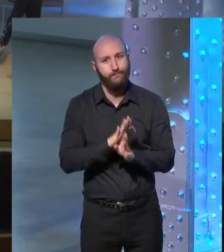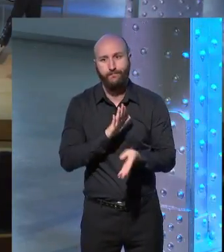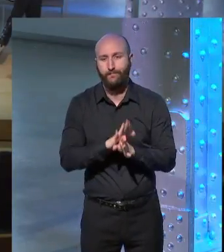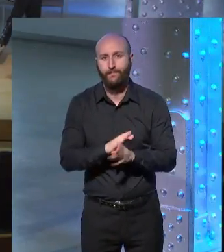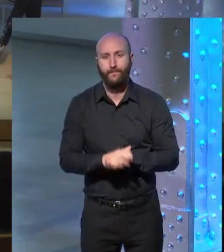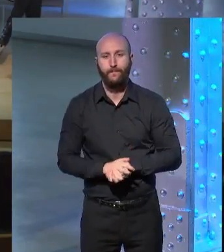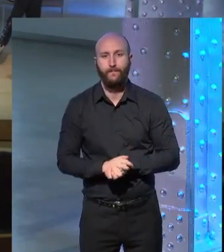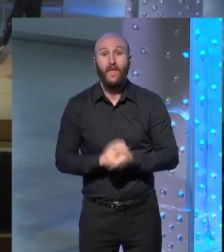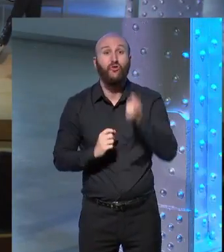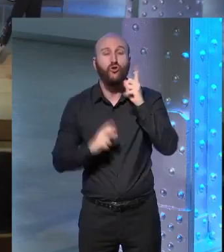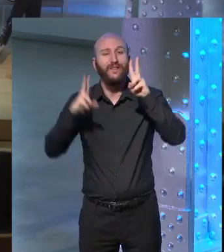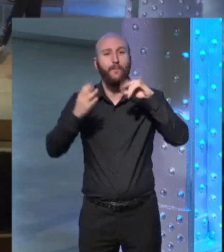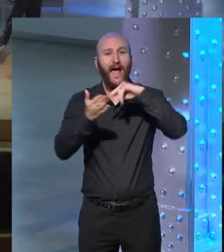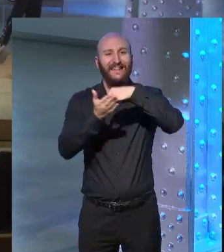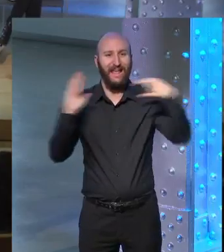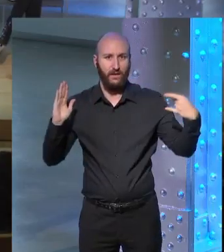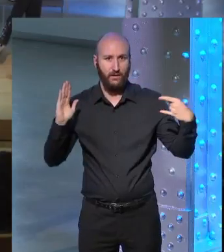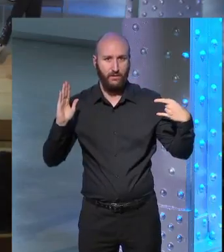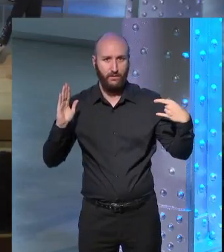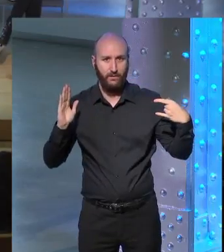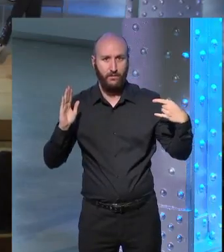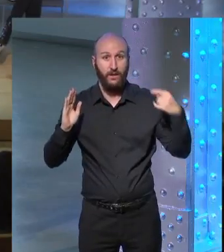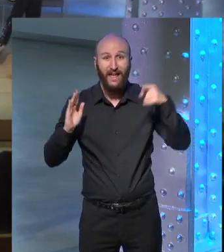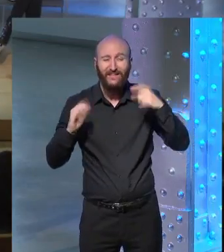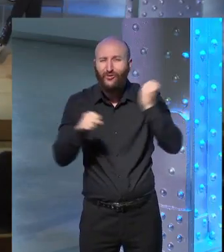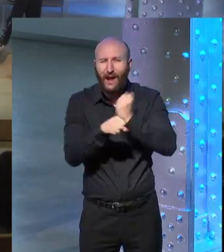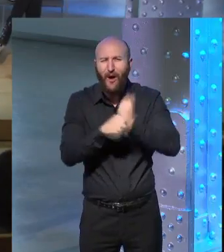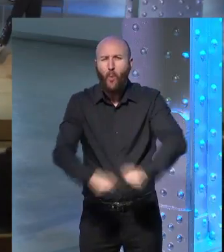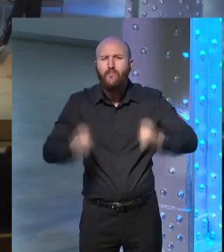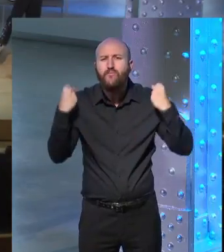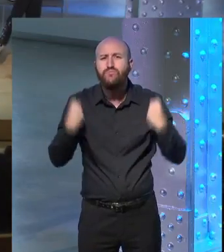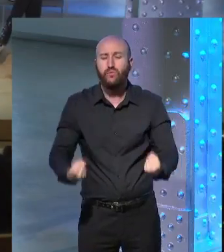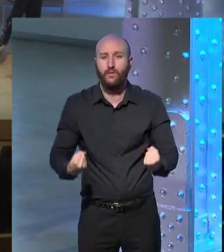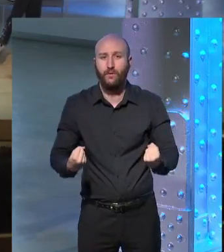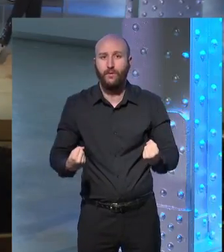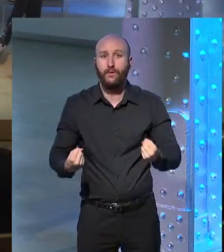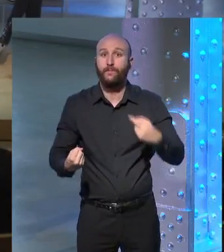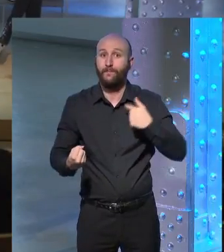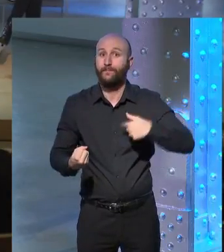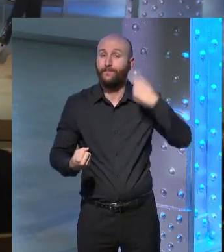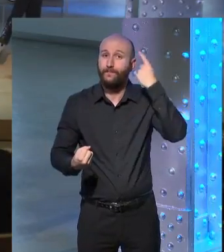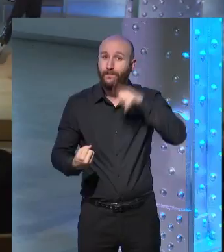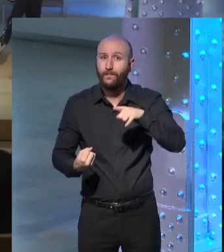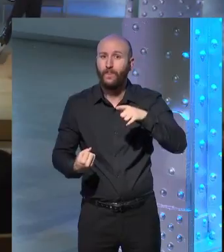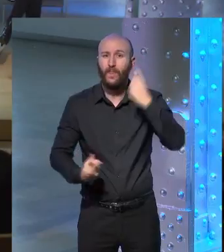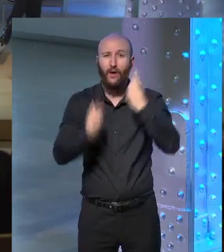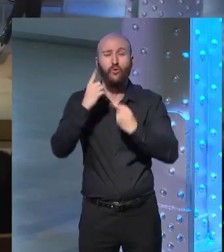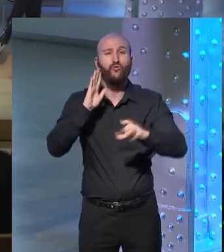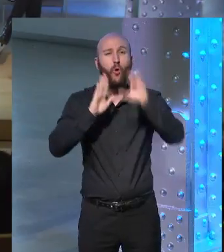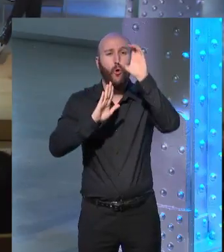hablo, solo de TICs. Es que es una labor inmensa. Sí, sí. Y yo sé que a un profesor que tiene que cumplir un